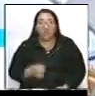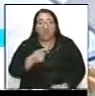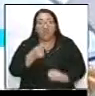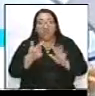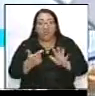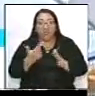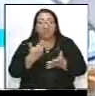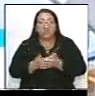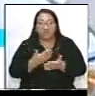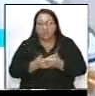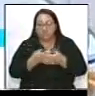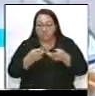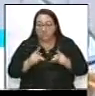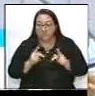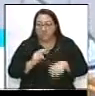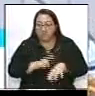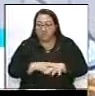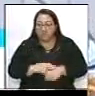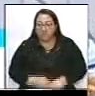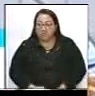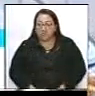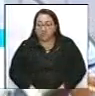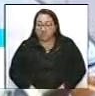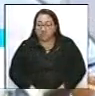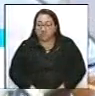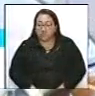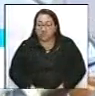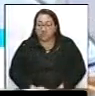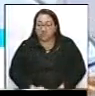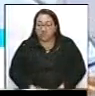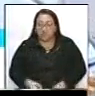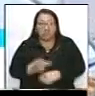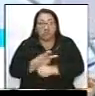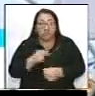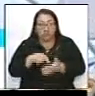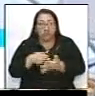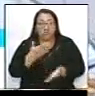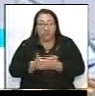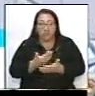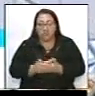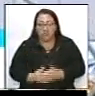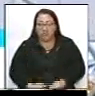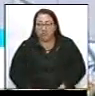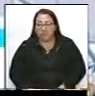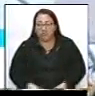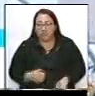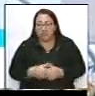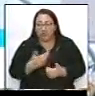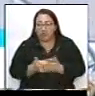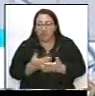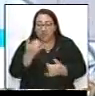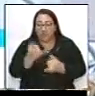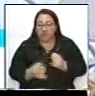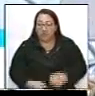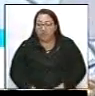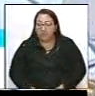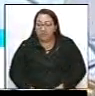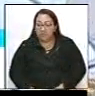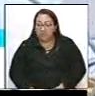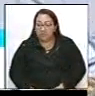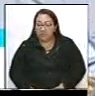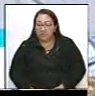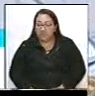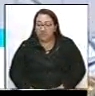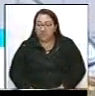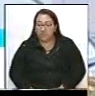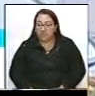elementos que permiten tener la seguridad y la convicción que se sustentan en la propuesta final que usted